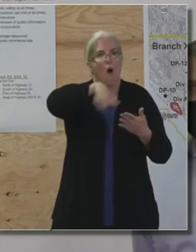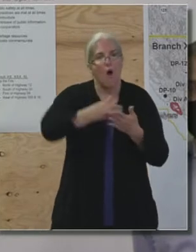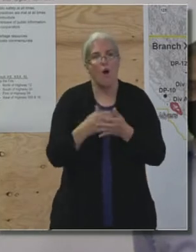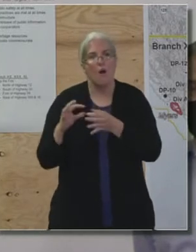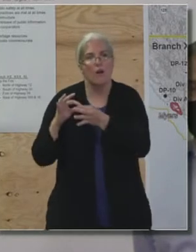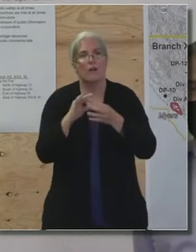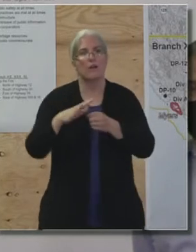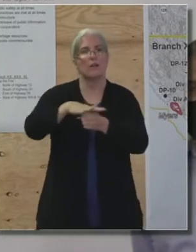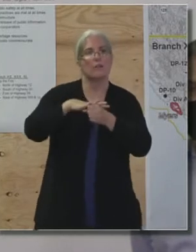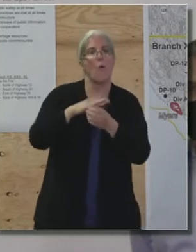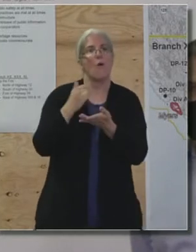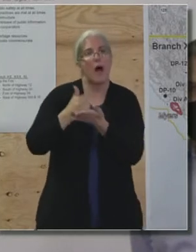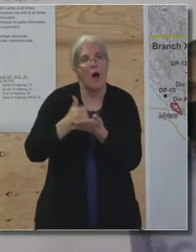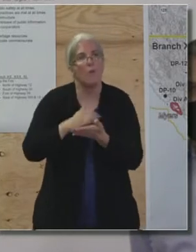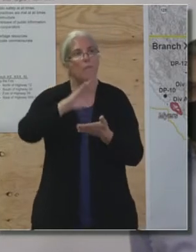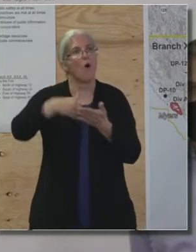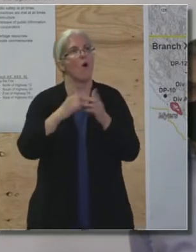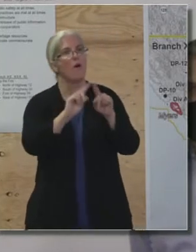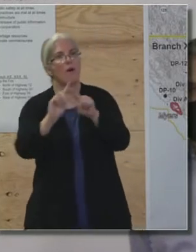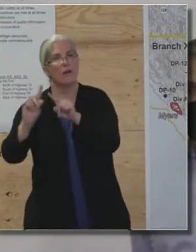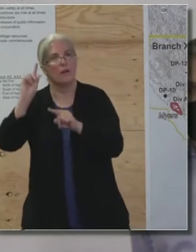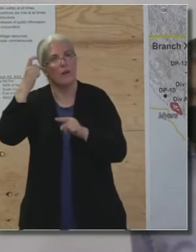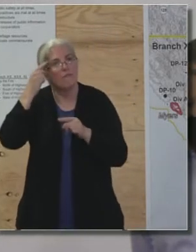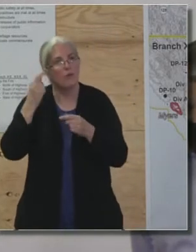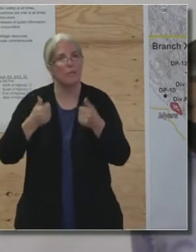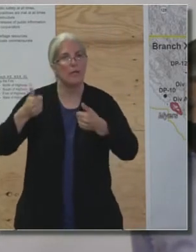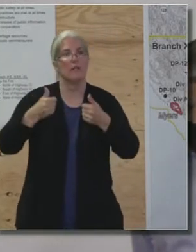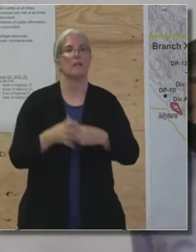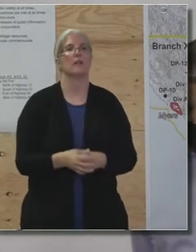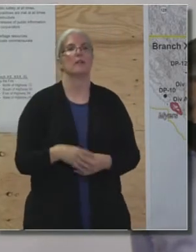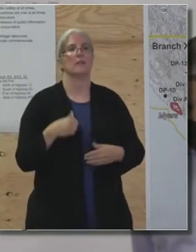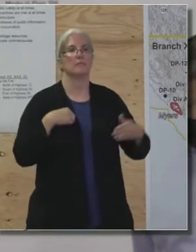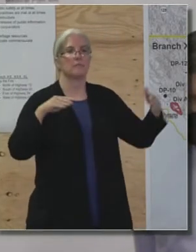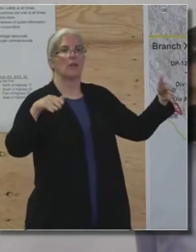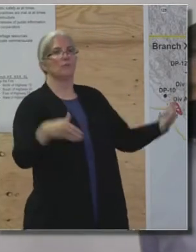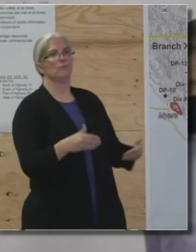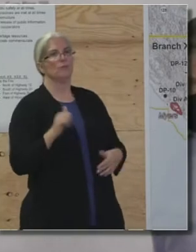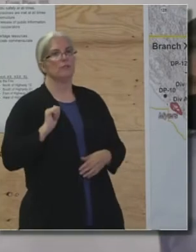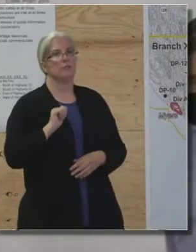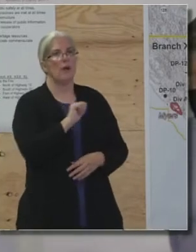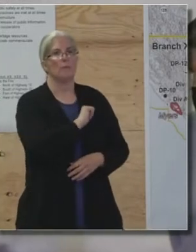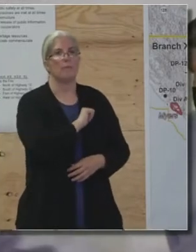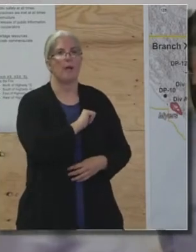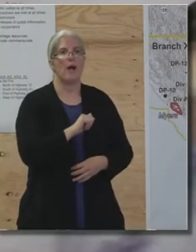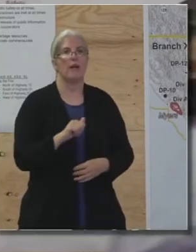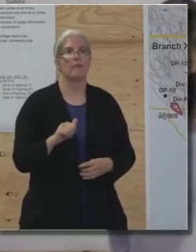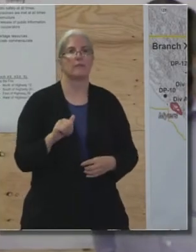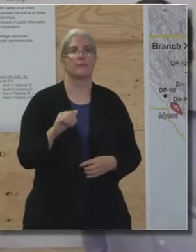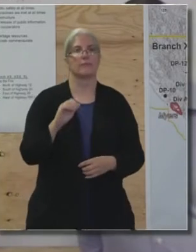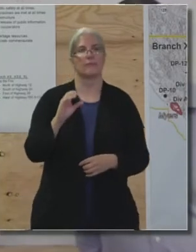locales están ayudando y que no se quiero presentar a él qué harías embley está